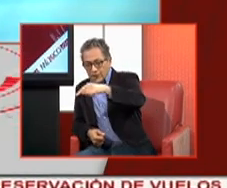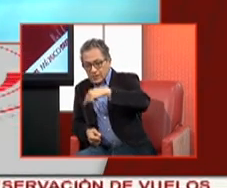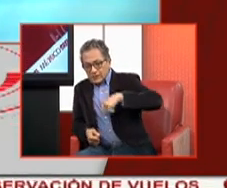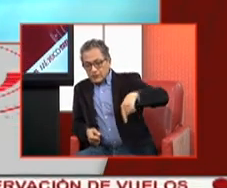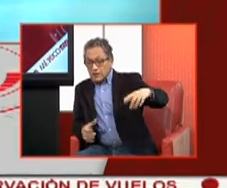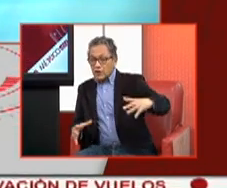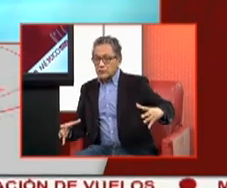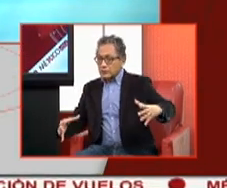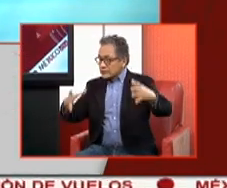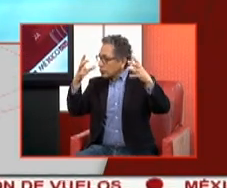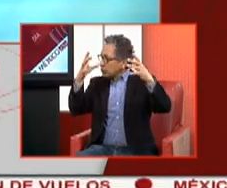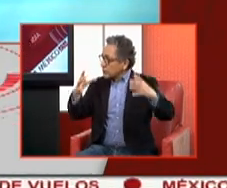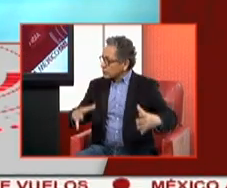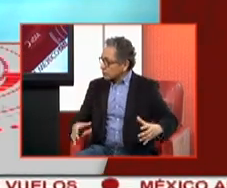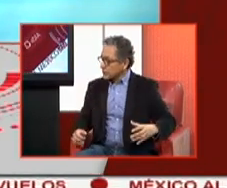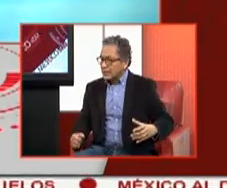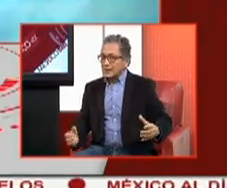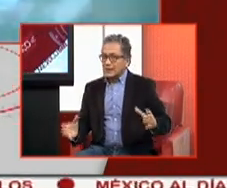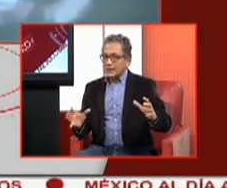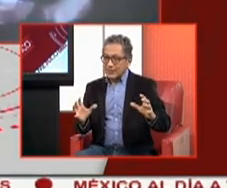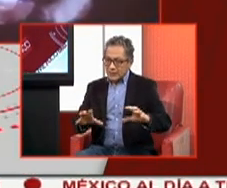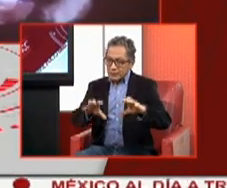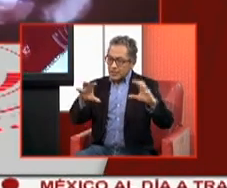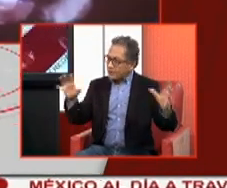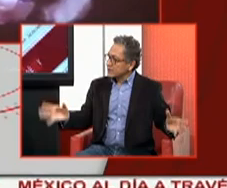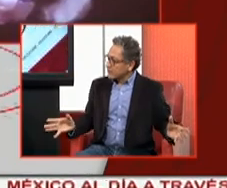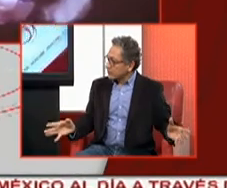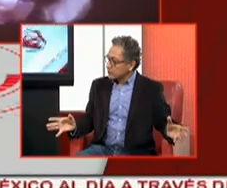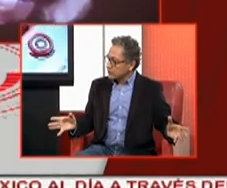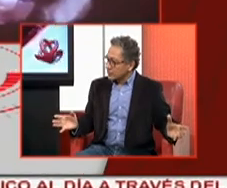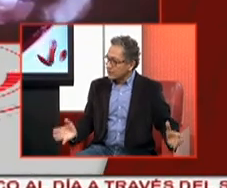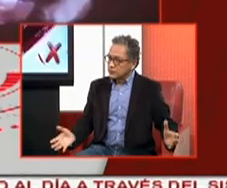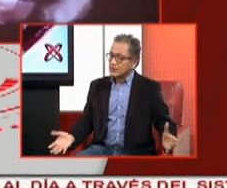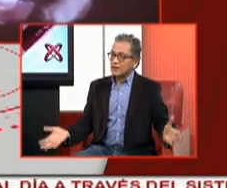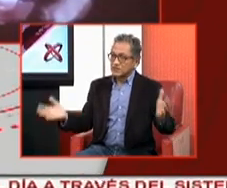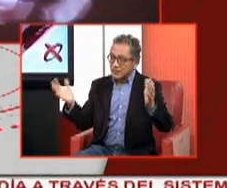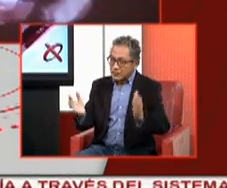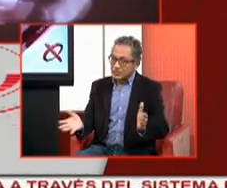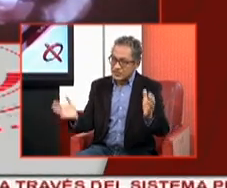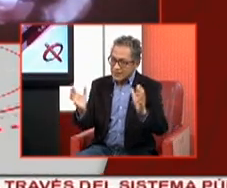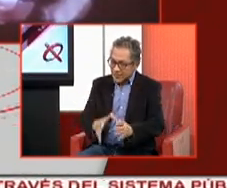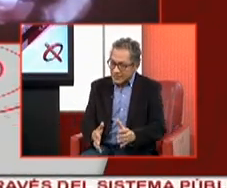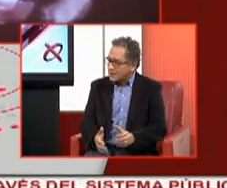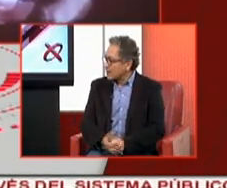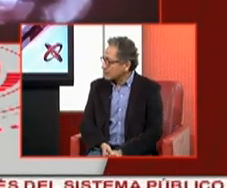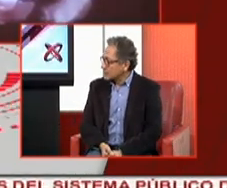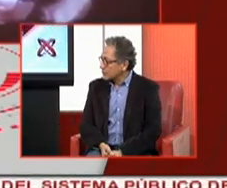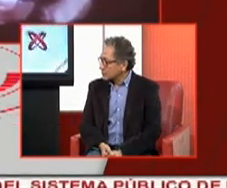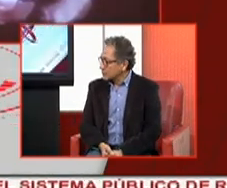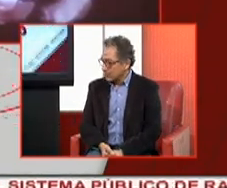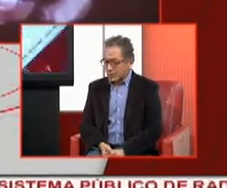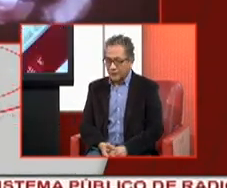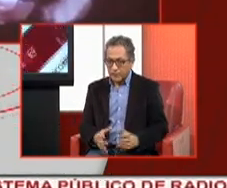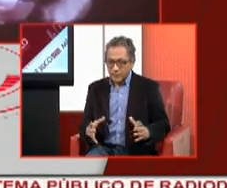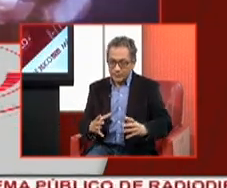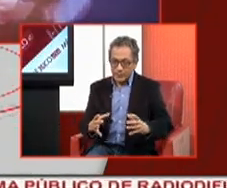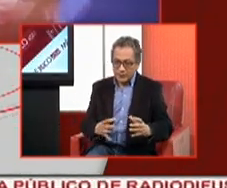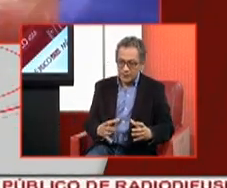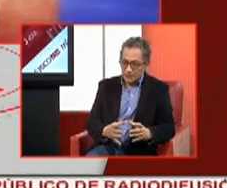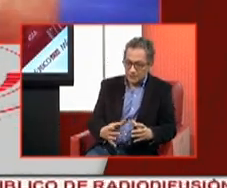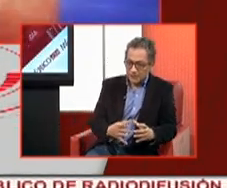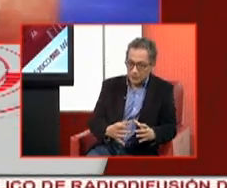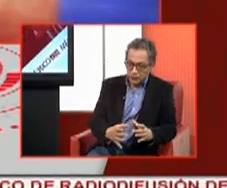que estaban alrededor, hacían como una torre, y miraban hacia afuera esos cráneos. Los cráneos que estaban adentro, que